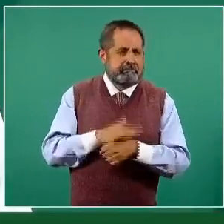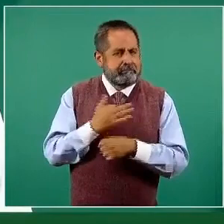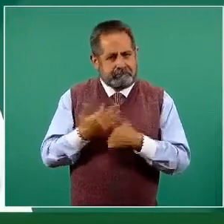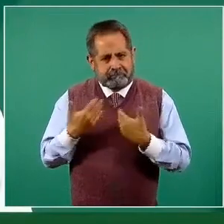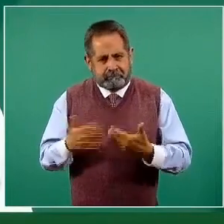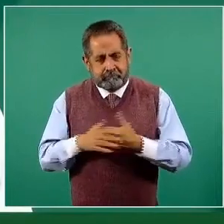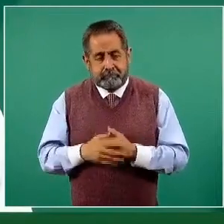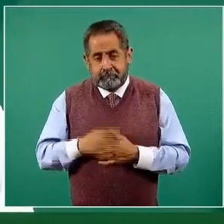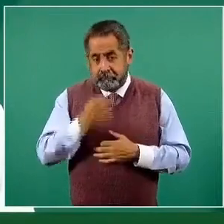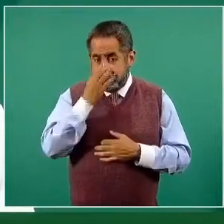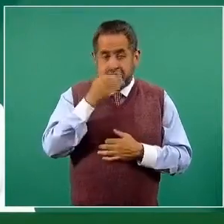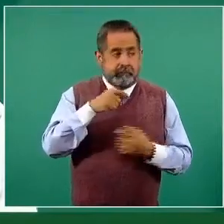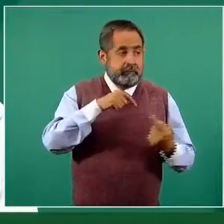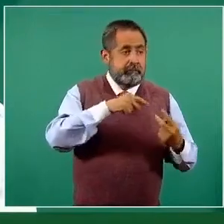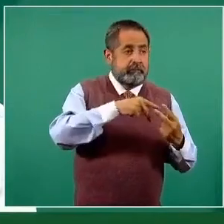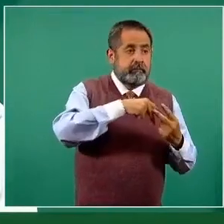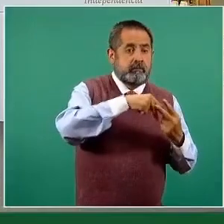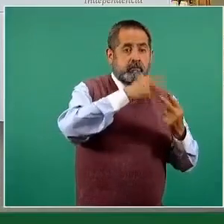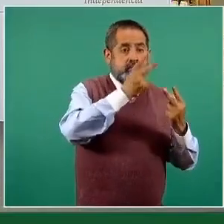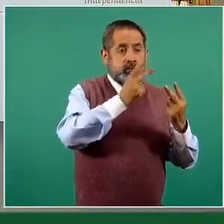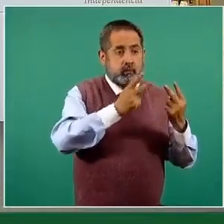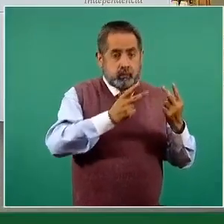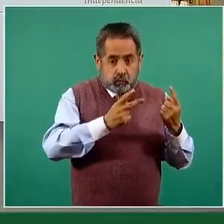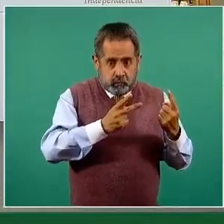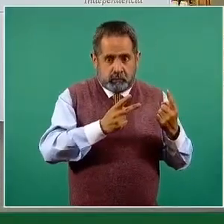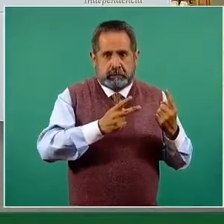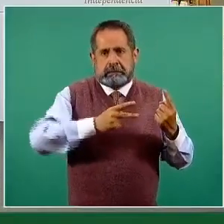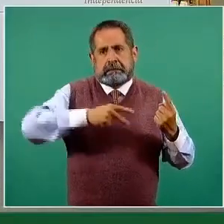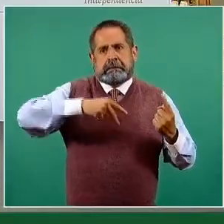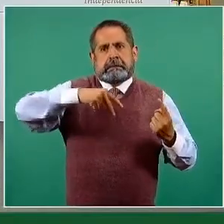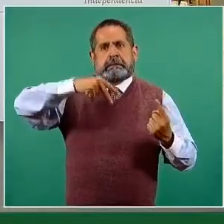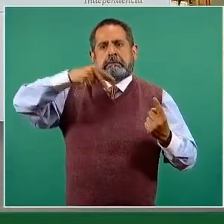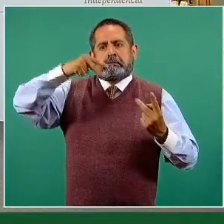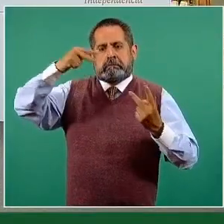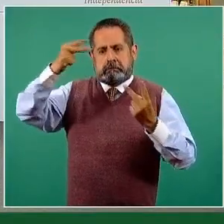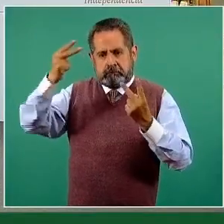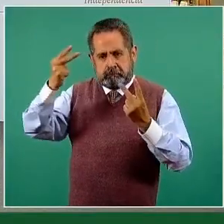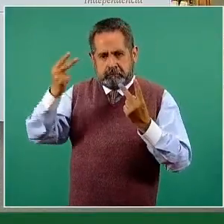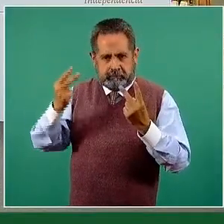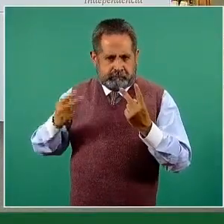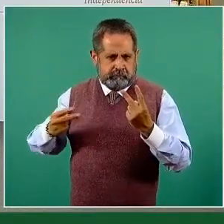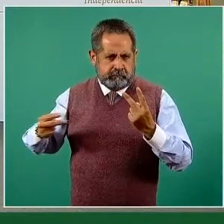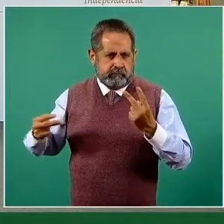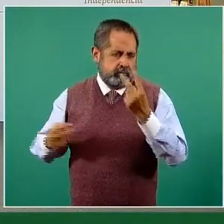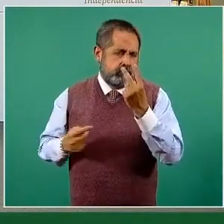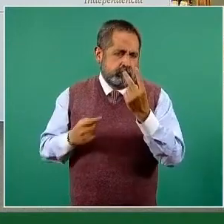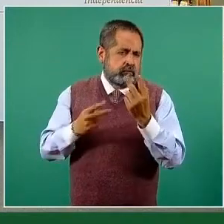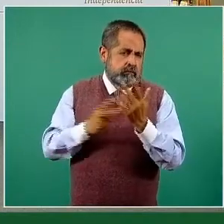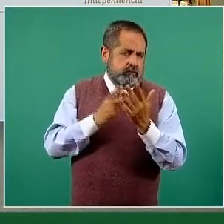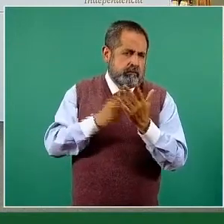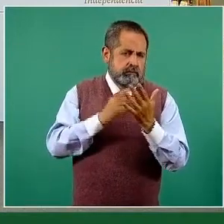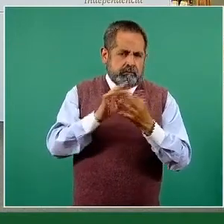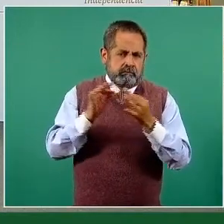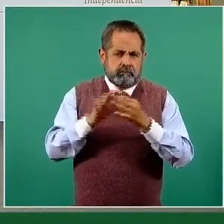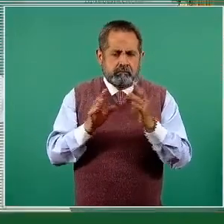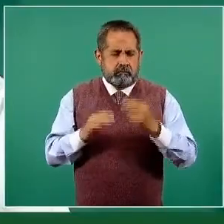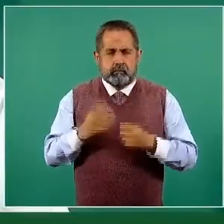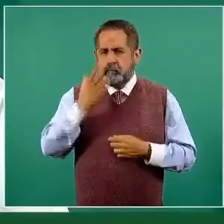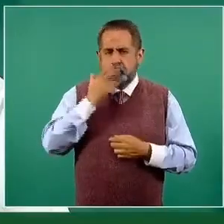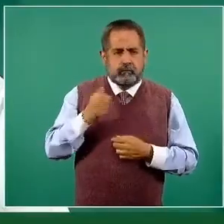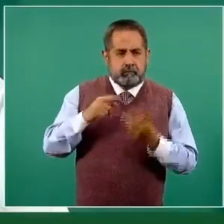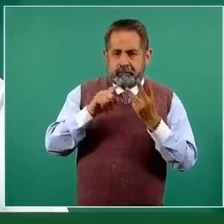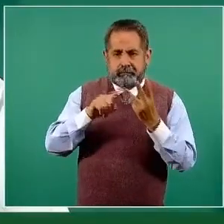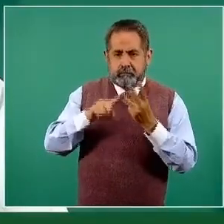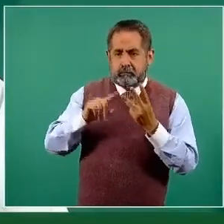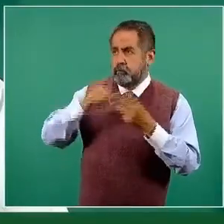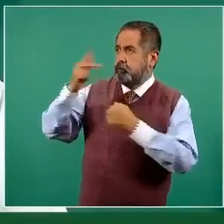tenido solamente 2 oleadas epidémicas o 2 olas epidémicas, en vez de 3 como